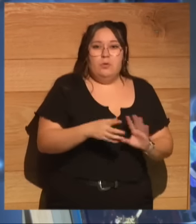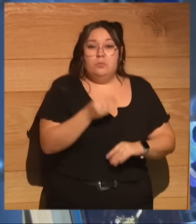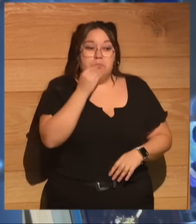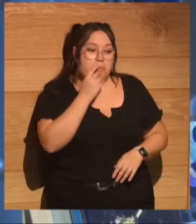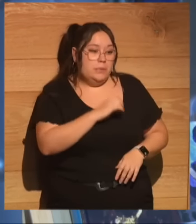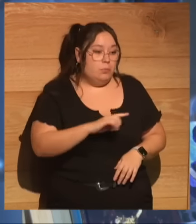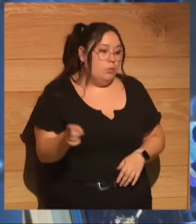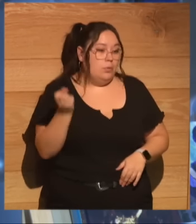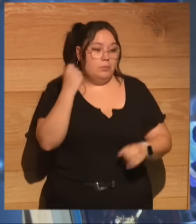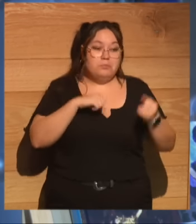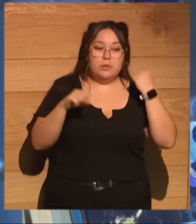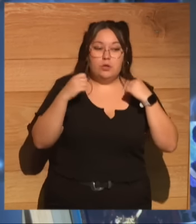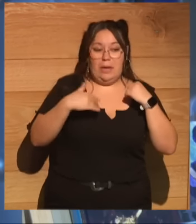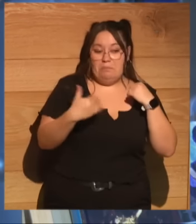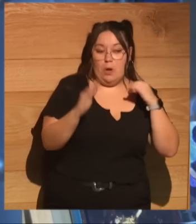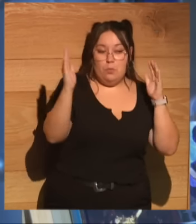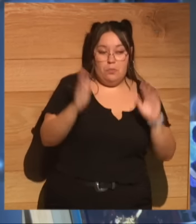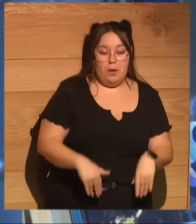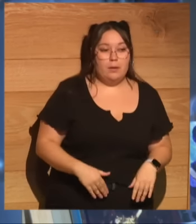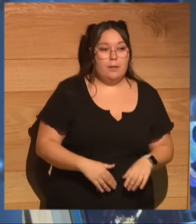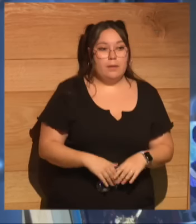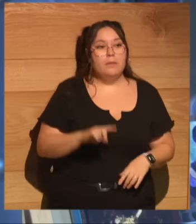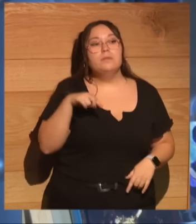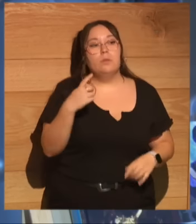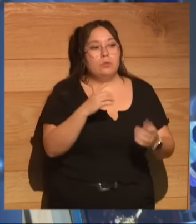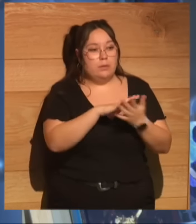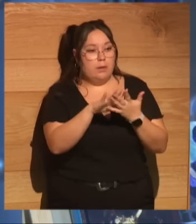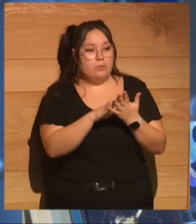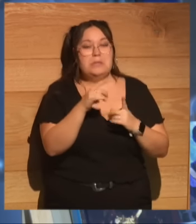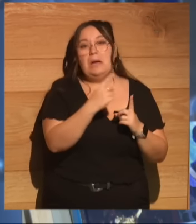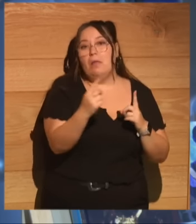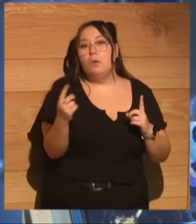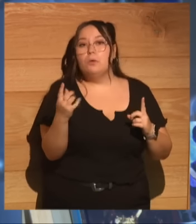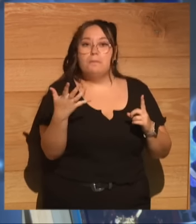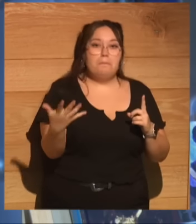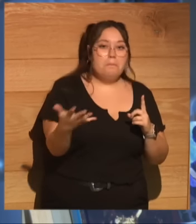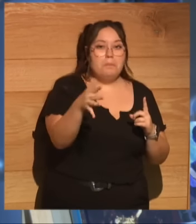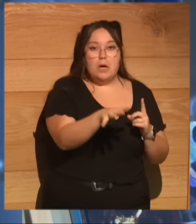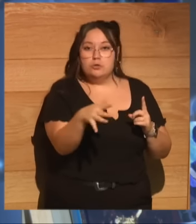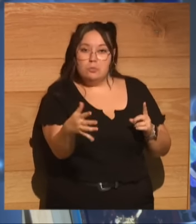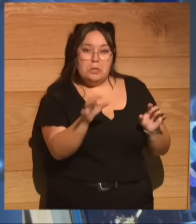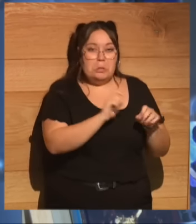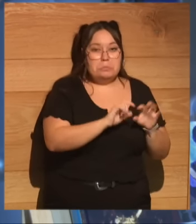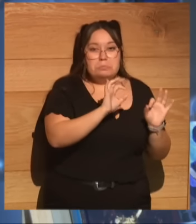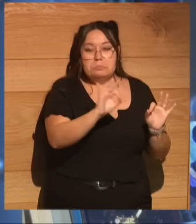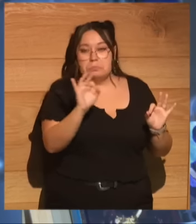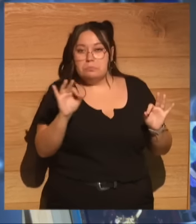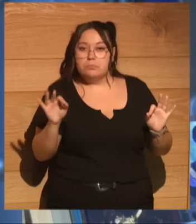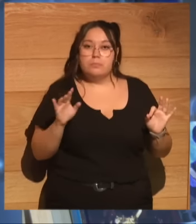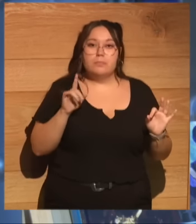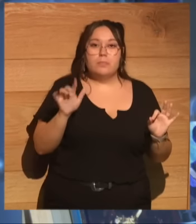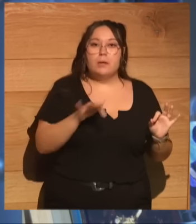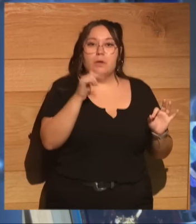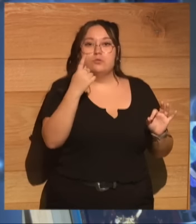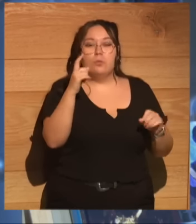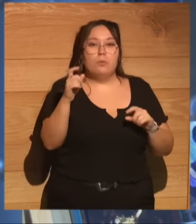son personajes directamente malvados. Malvados, terribles. Ya hablaremos de eso. Cada uno es más o menos como es, e incluso un personaje